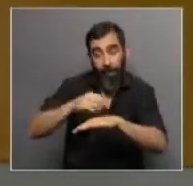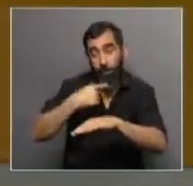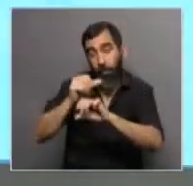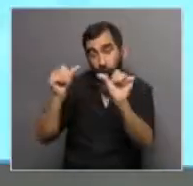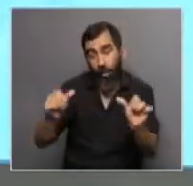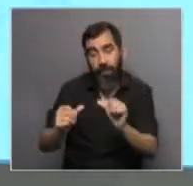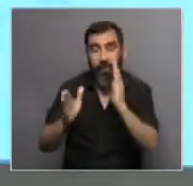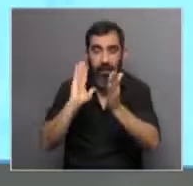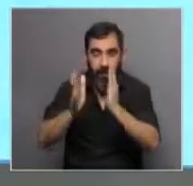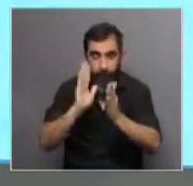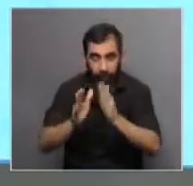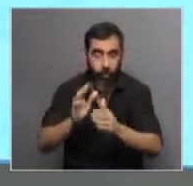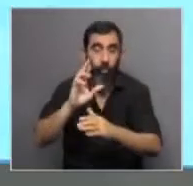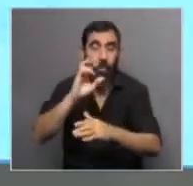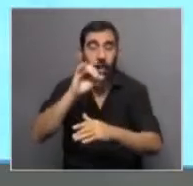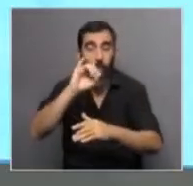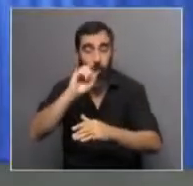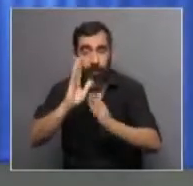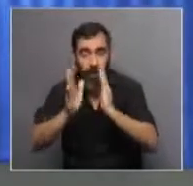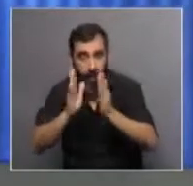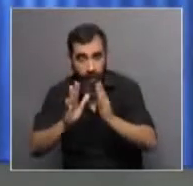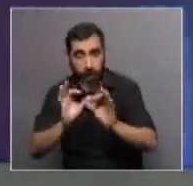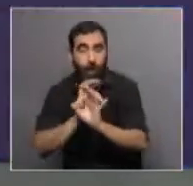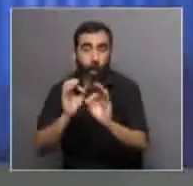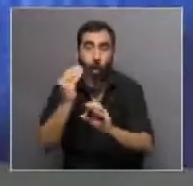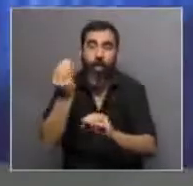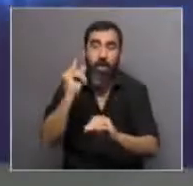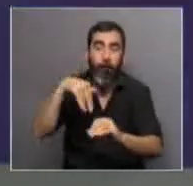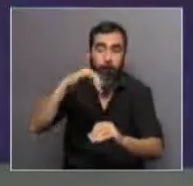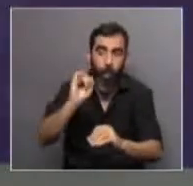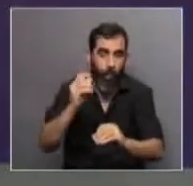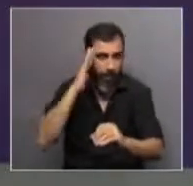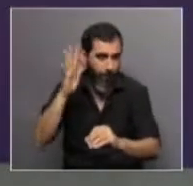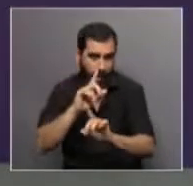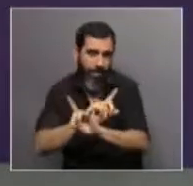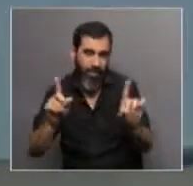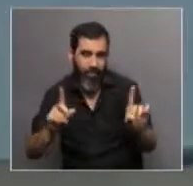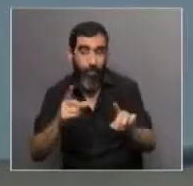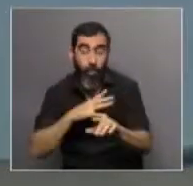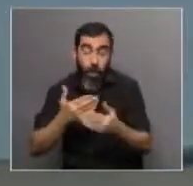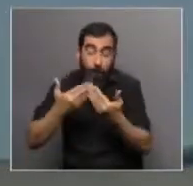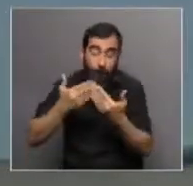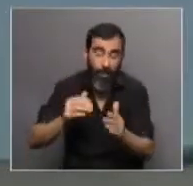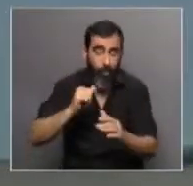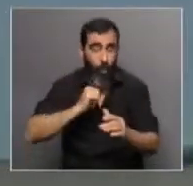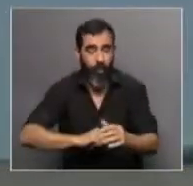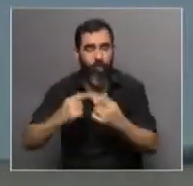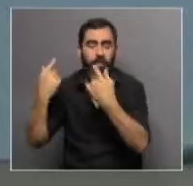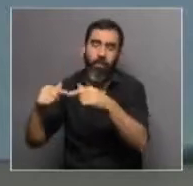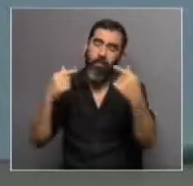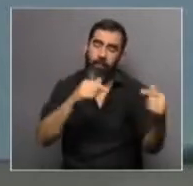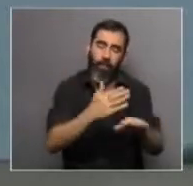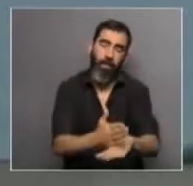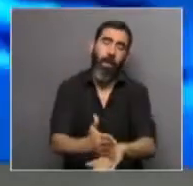ejemplo, quimioterapia o radioterapia, es impensable. Cuando yo empecé la cirugía era una situación totalmente